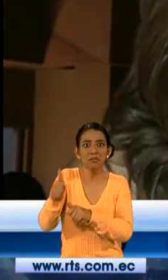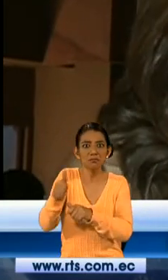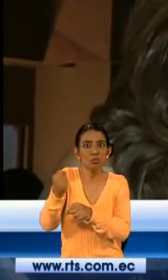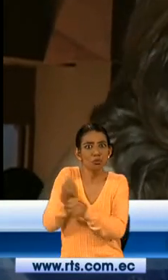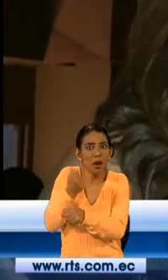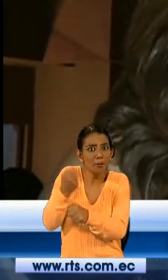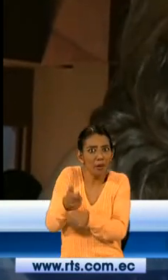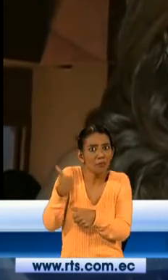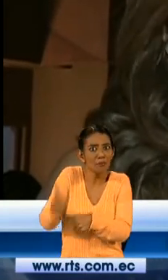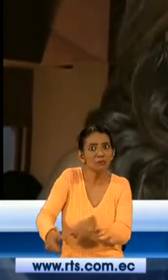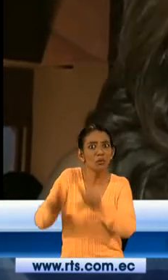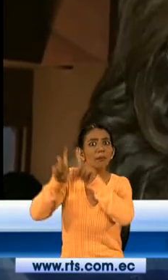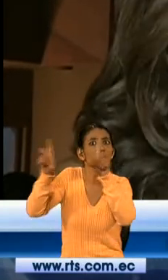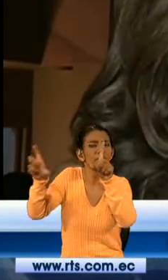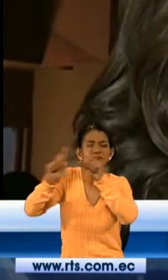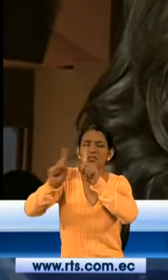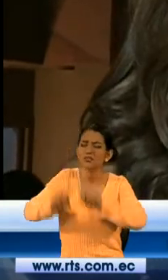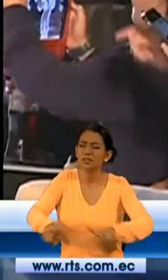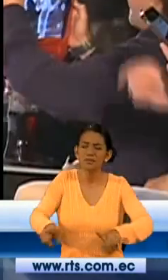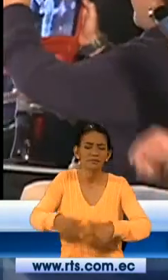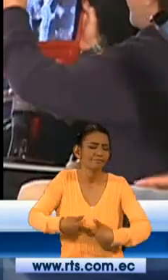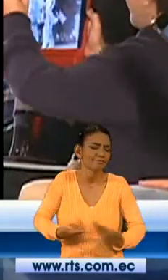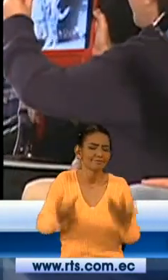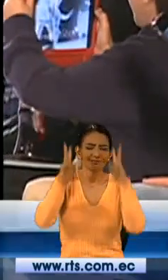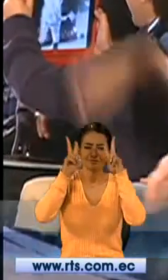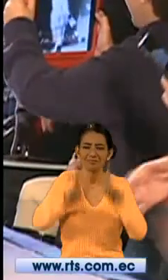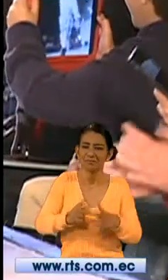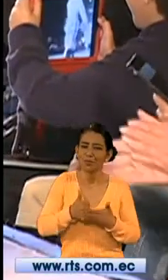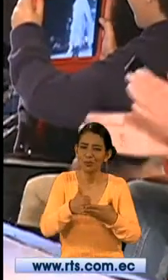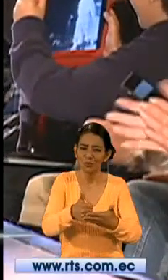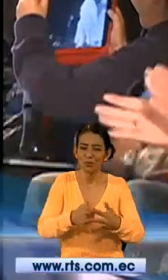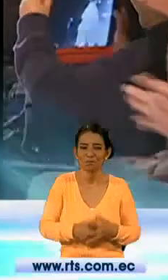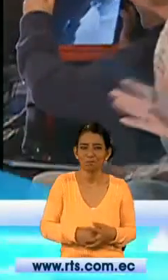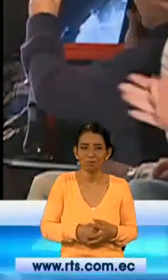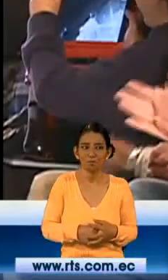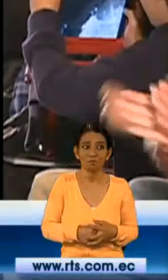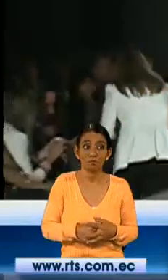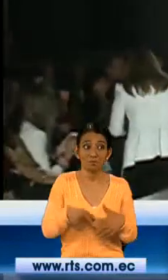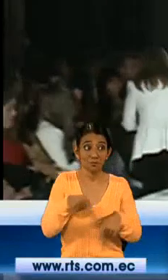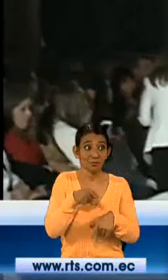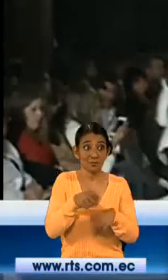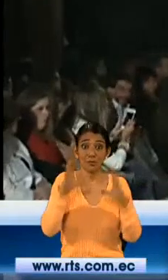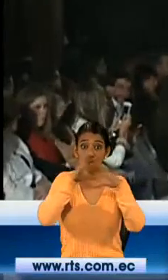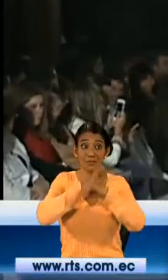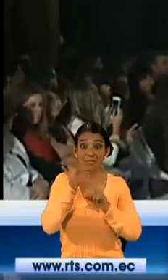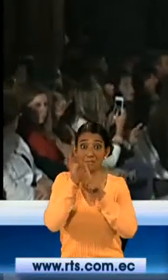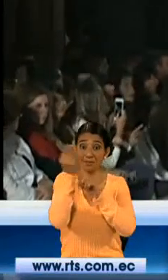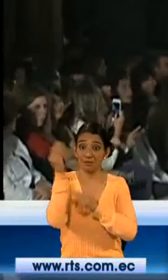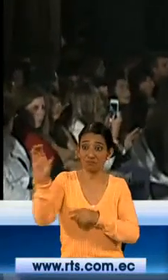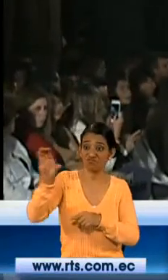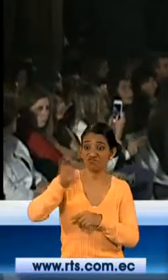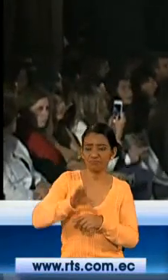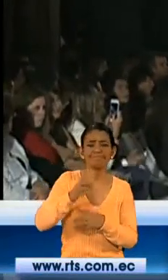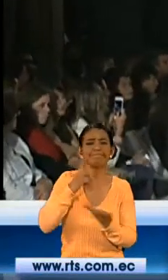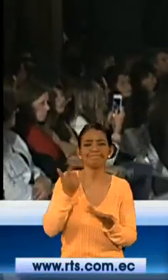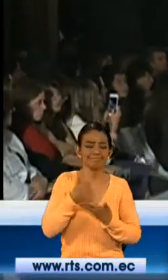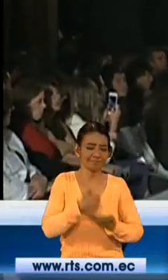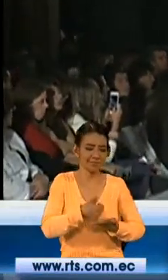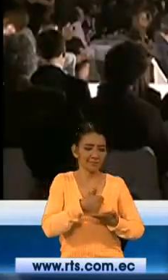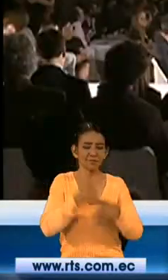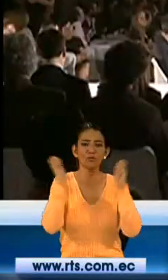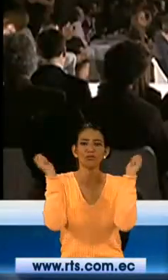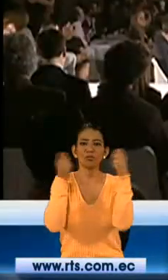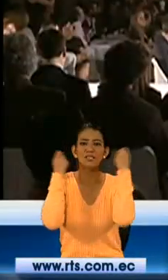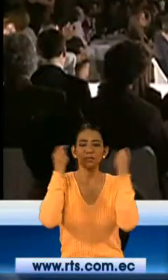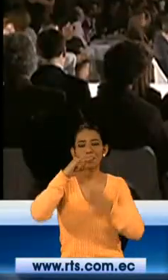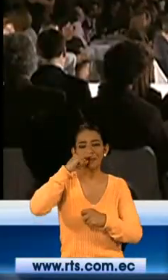entre tantísimas otras maneras que pudimos ayudar. Los recursos que se recaudan durante esta noche especial irán directamente a beneficiar a la Fundación de